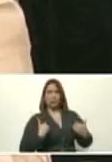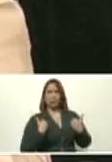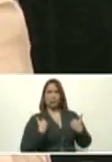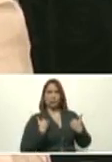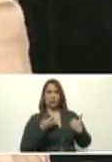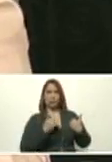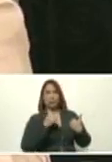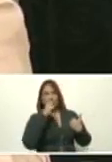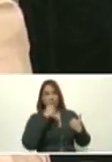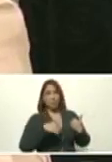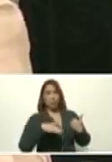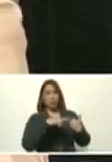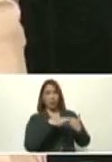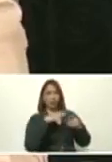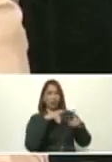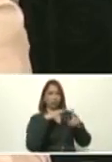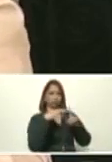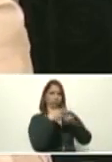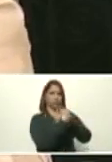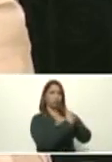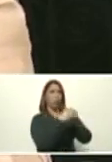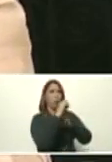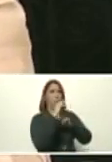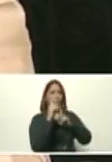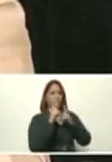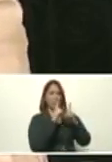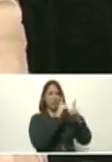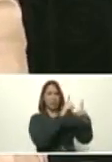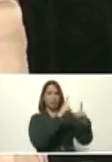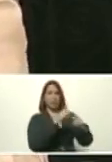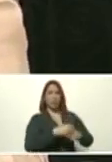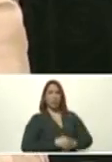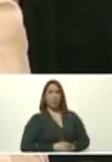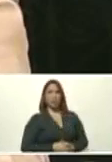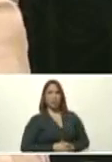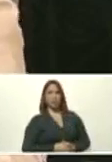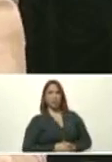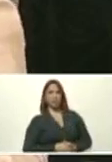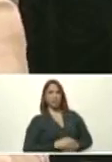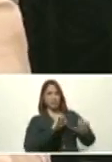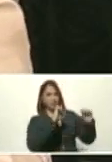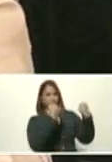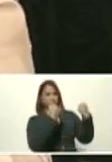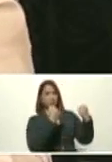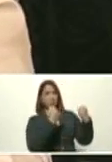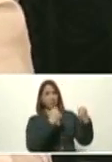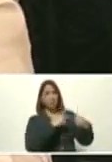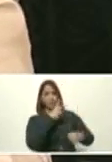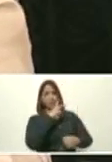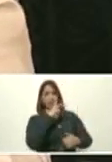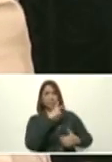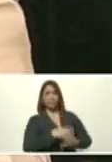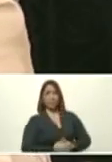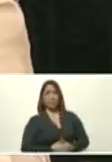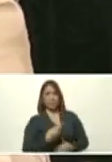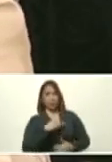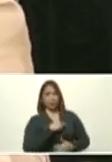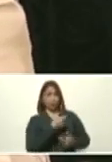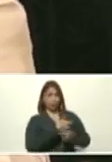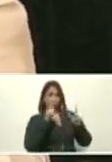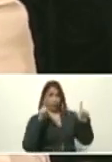pueblo acechado, perseguido y con una negación rotunda de que seamos